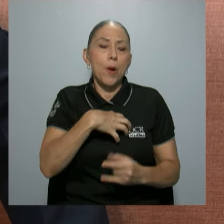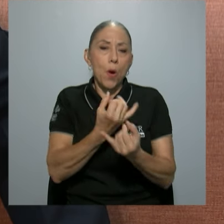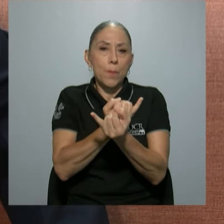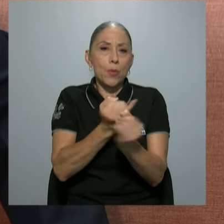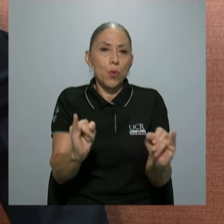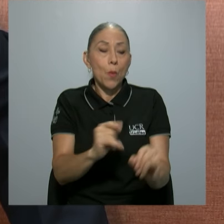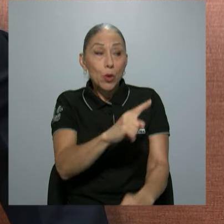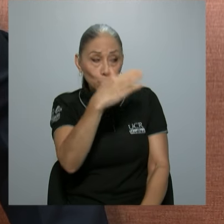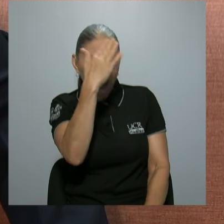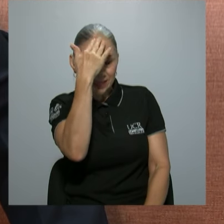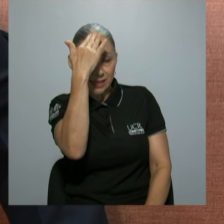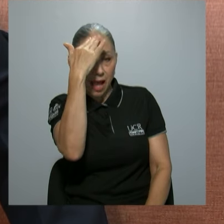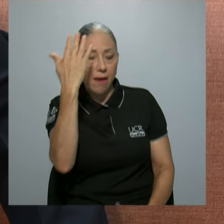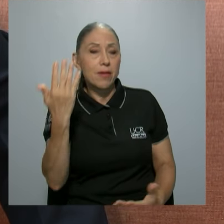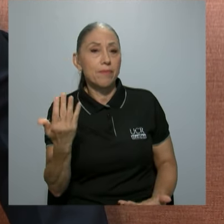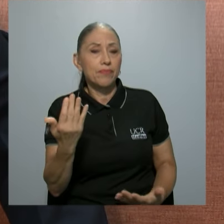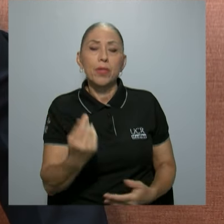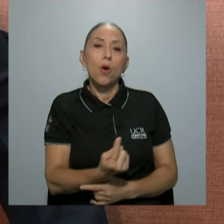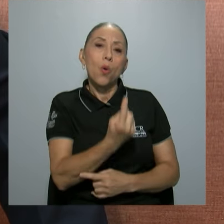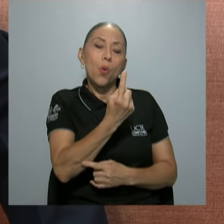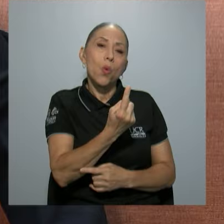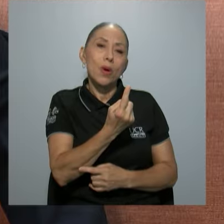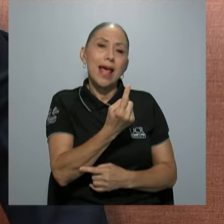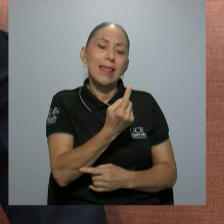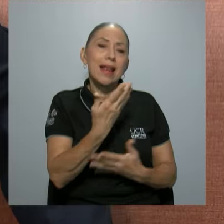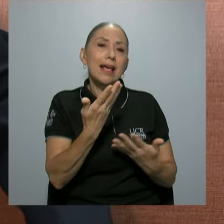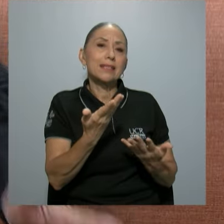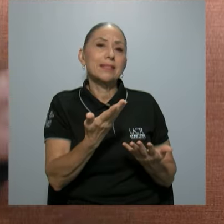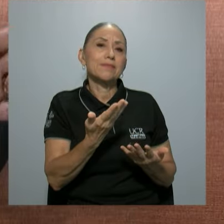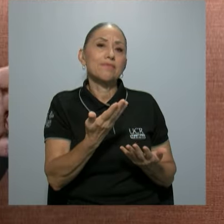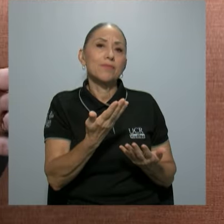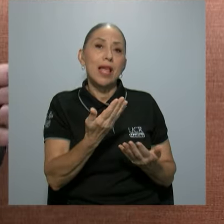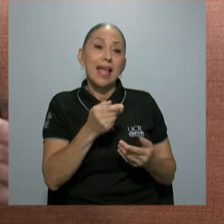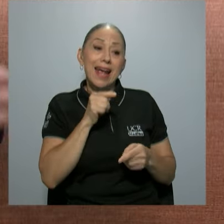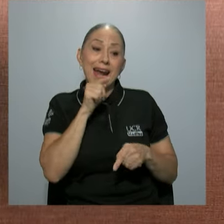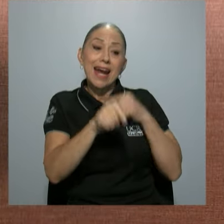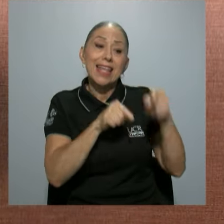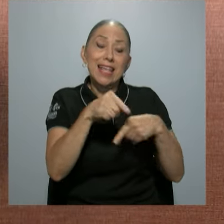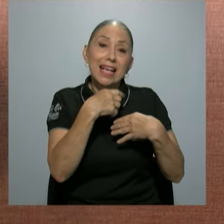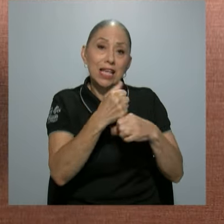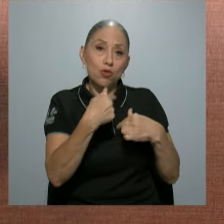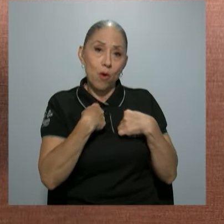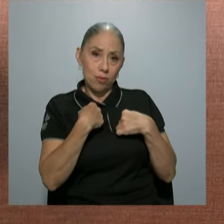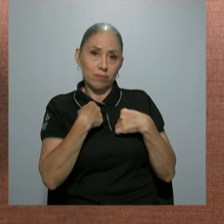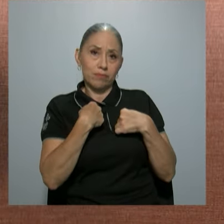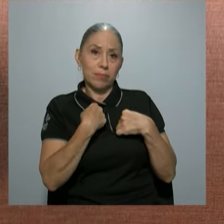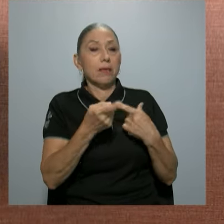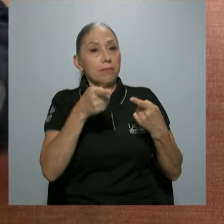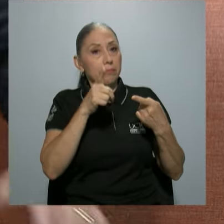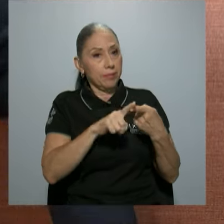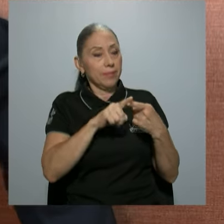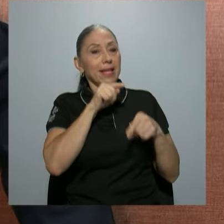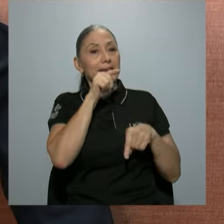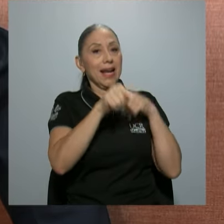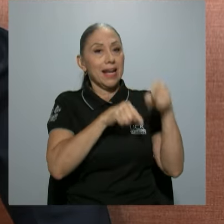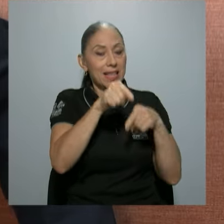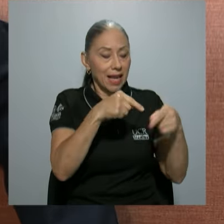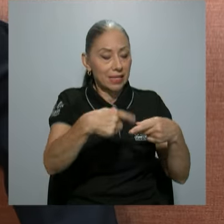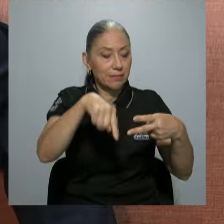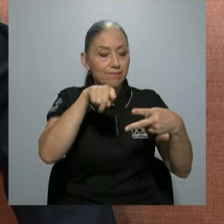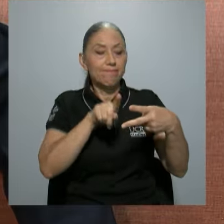sabe que una de las críticas que yo he hecho, por un lado las críticas y por otro lado